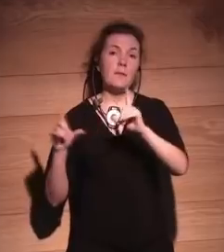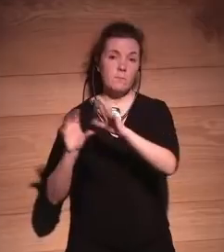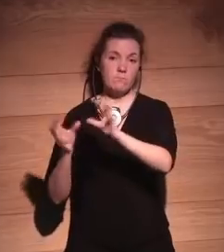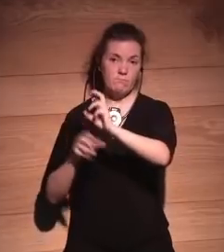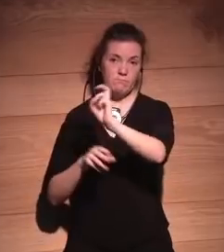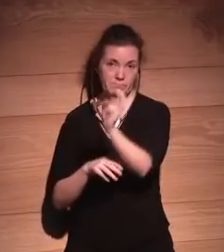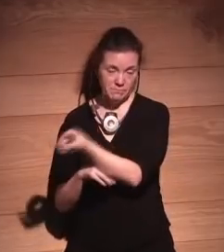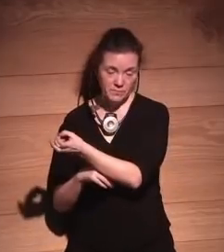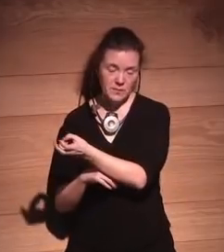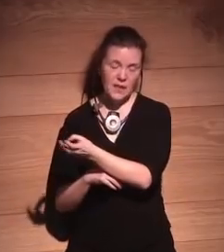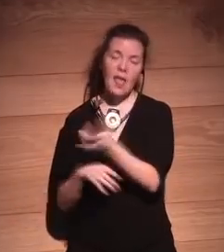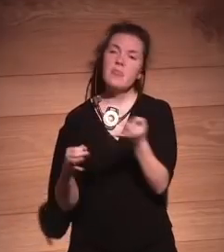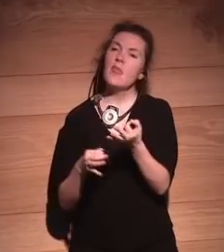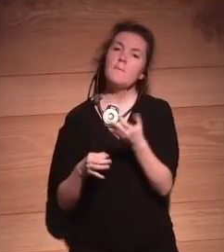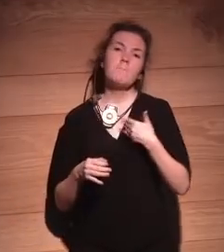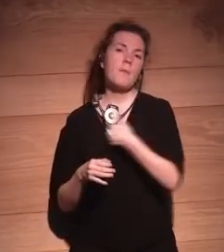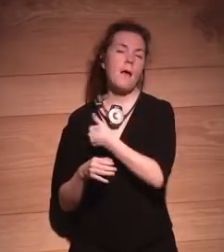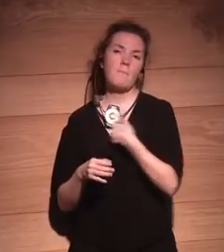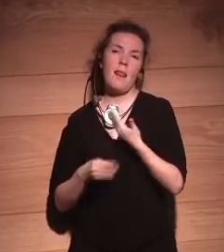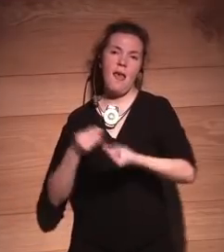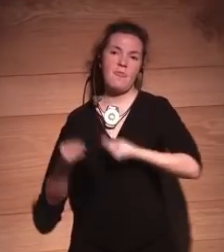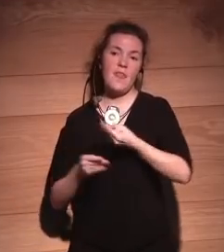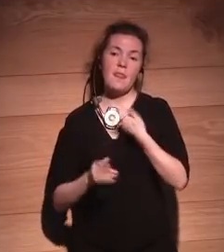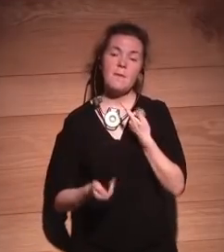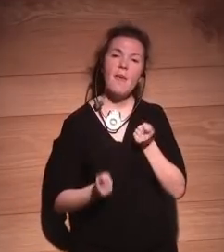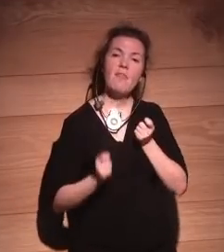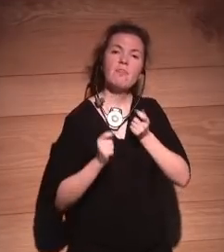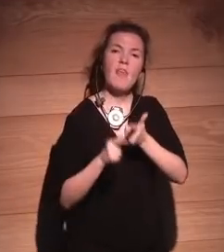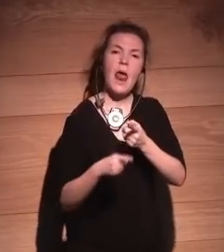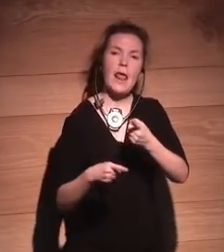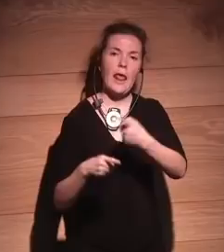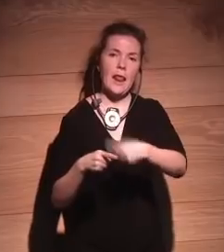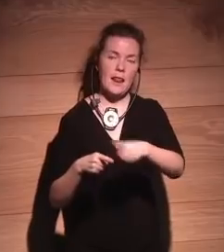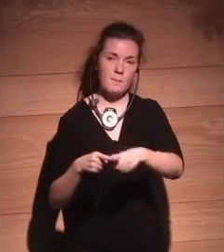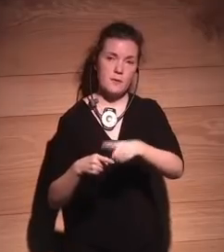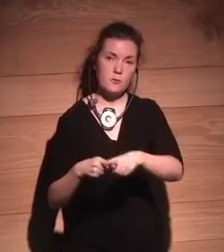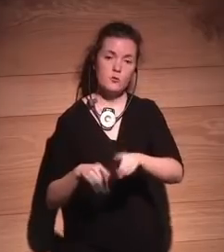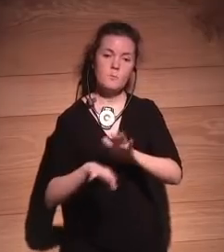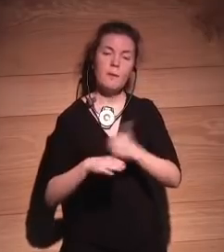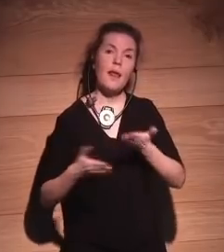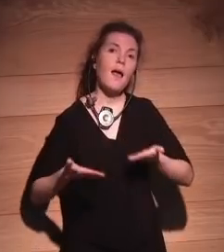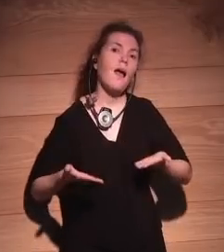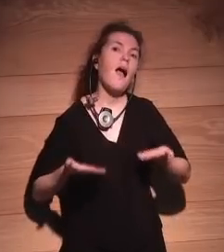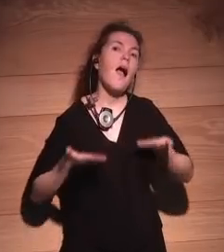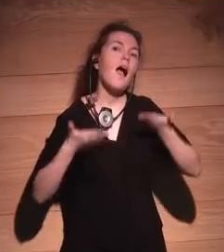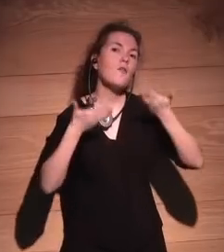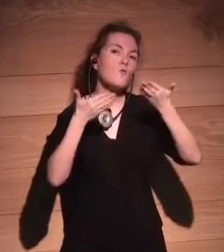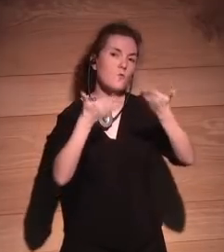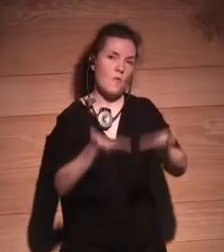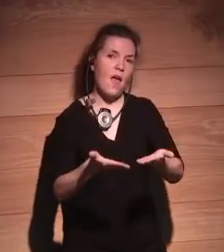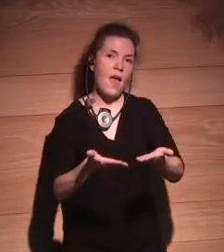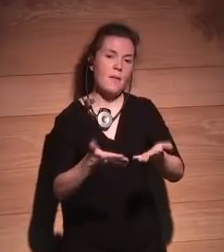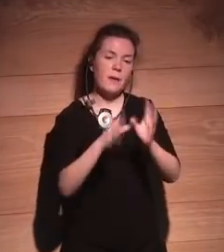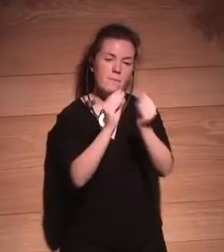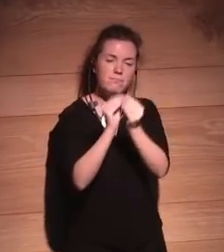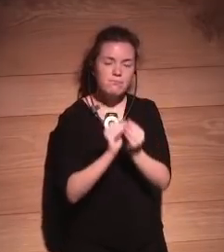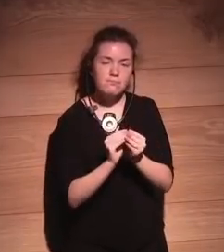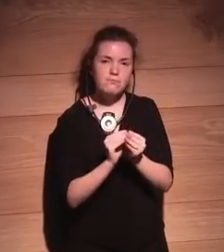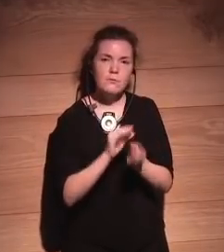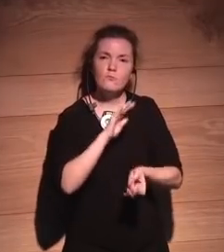los periodistas tienen que desempeñar un papel, aportando elementos para ayudar, contribuir a elaborar este